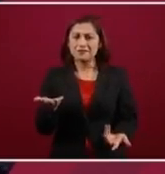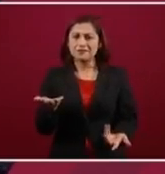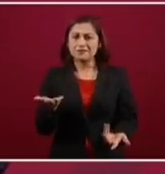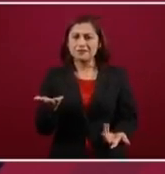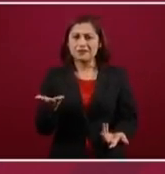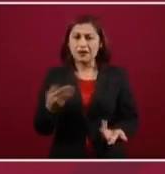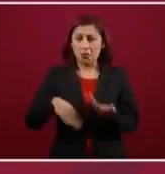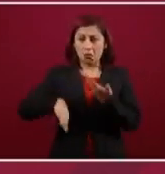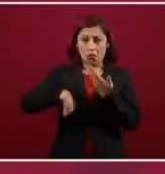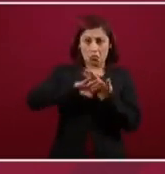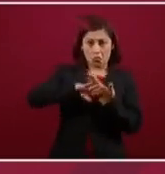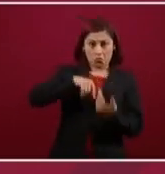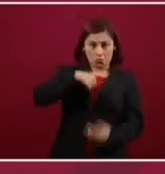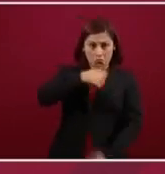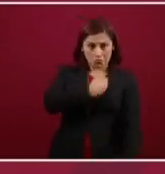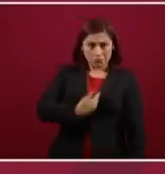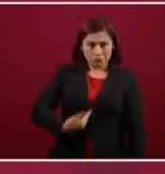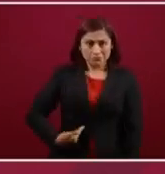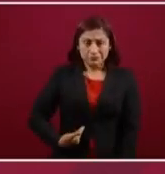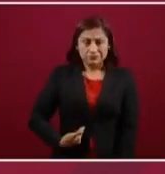al presidente,